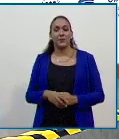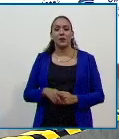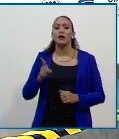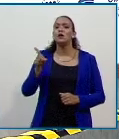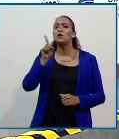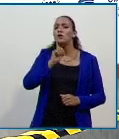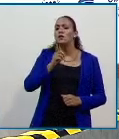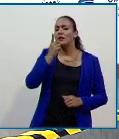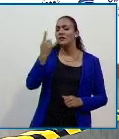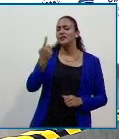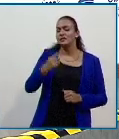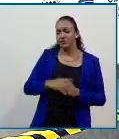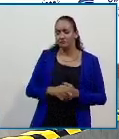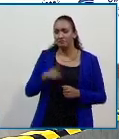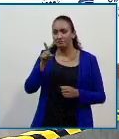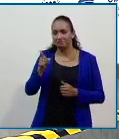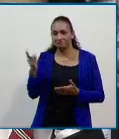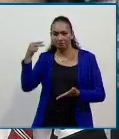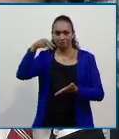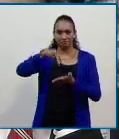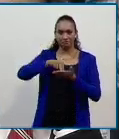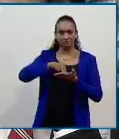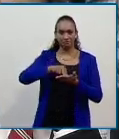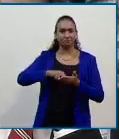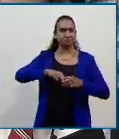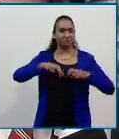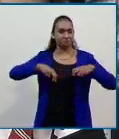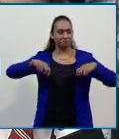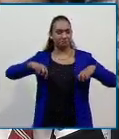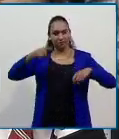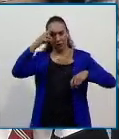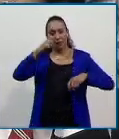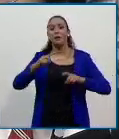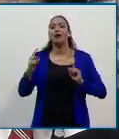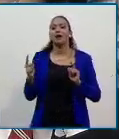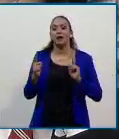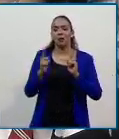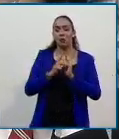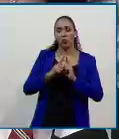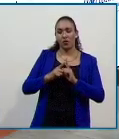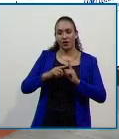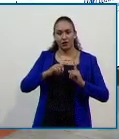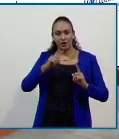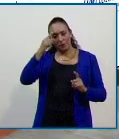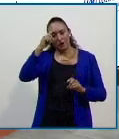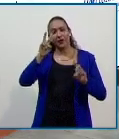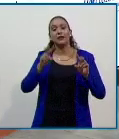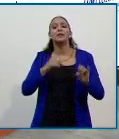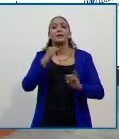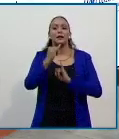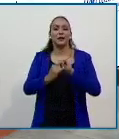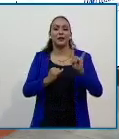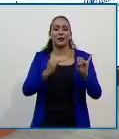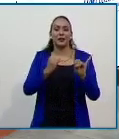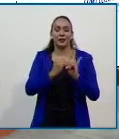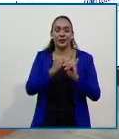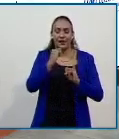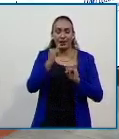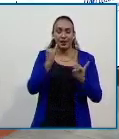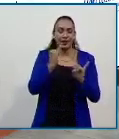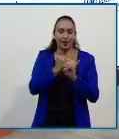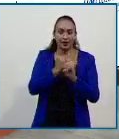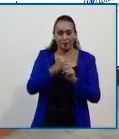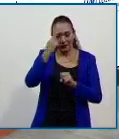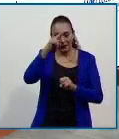Pantin, al participar en la segunda mesa del Encuentro Internacional sobre Independencia Judicial, Reflexiones desde la